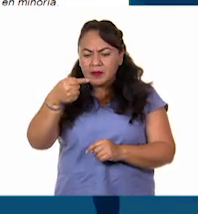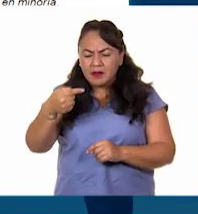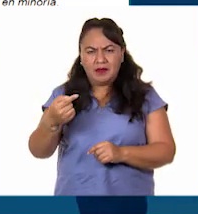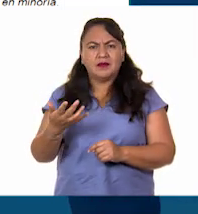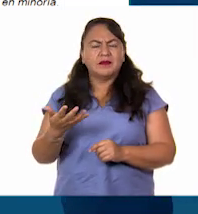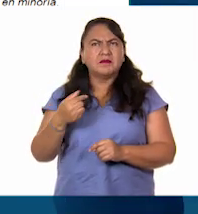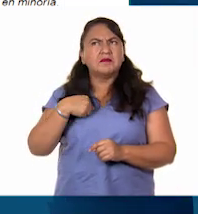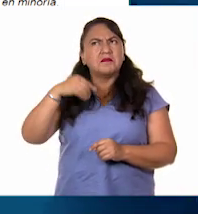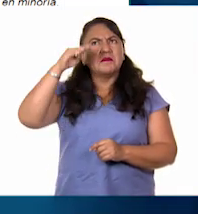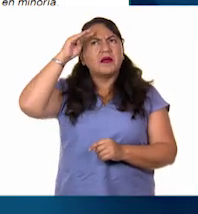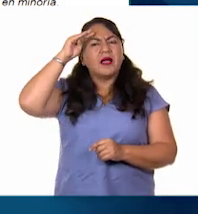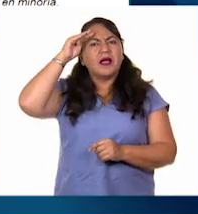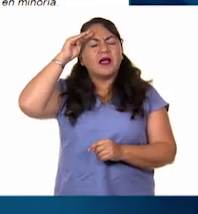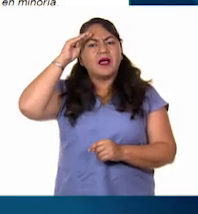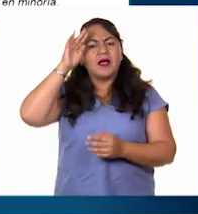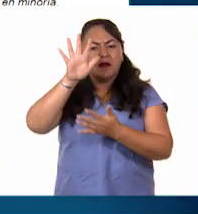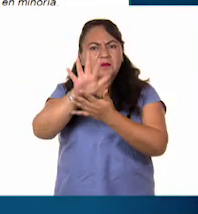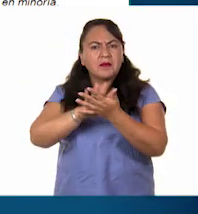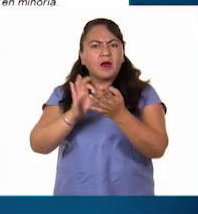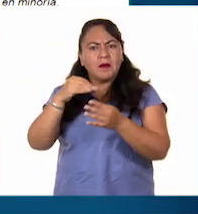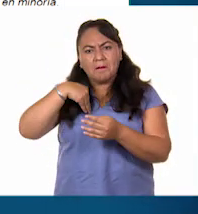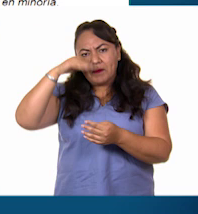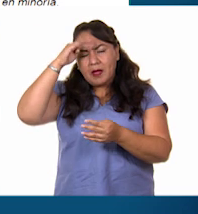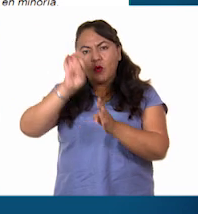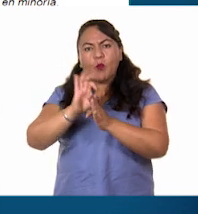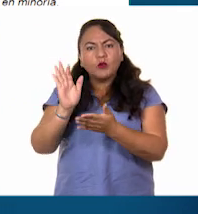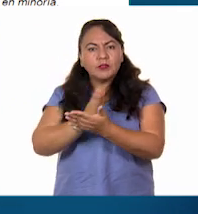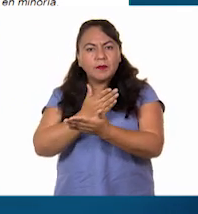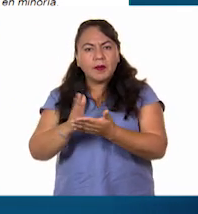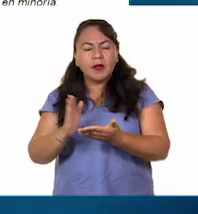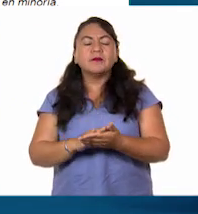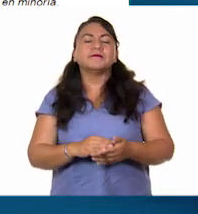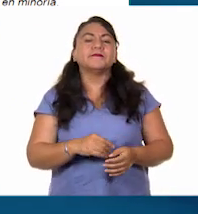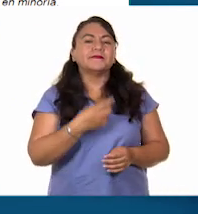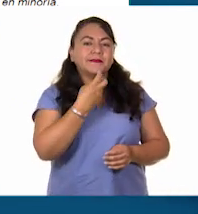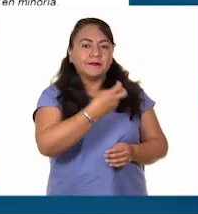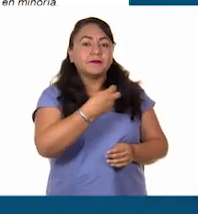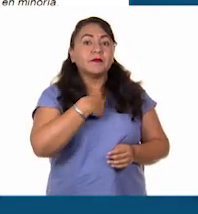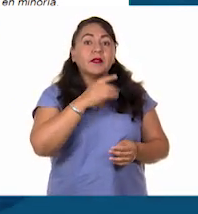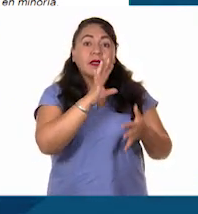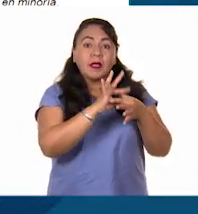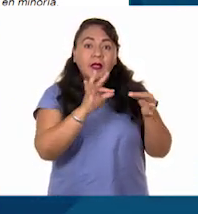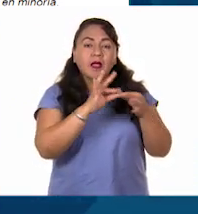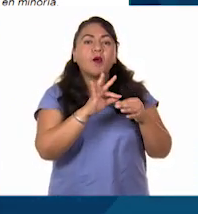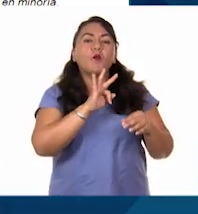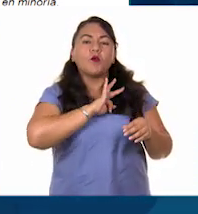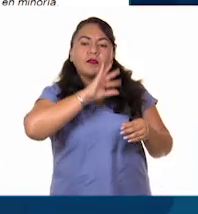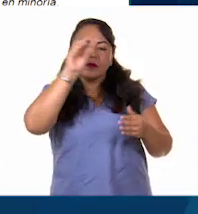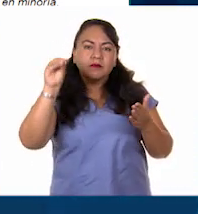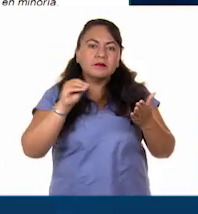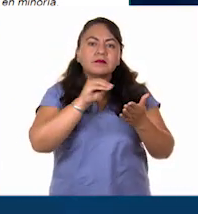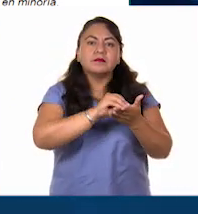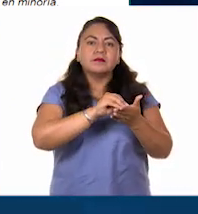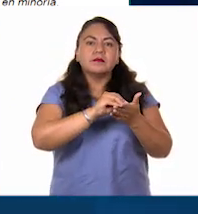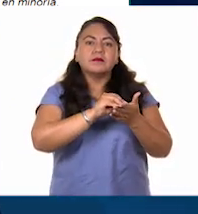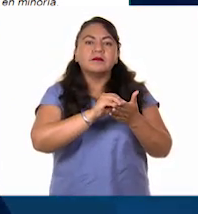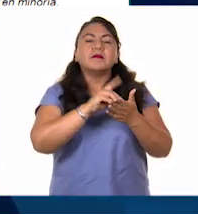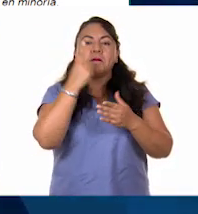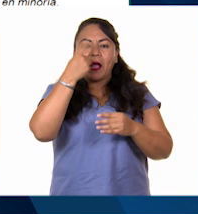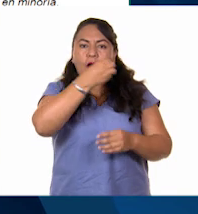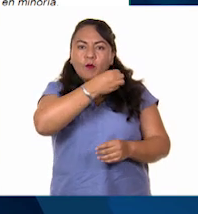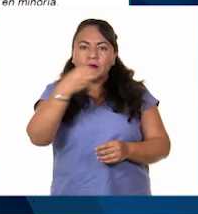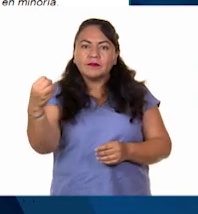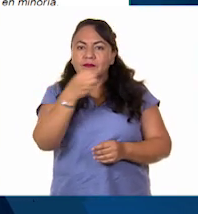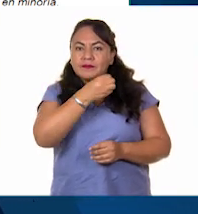más hubiera pensado que eran contenidos separados. Estamos mencionando aspectos que podríamos incluir en el rubro de